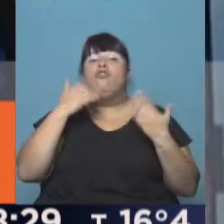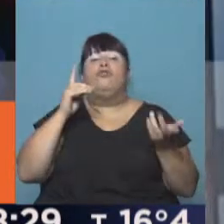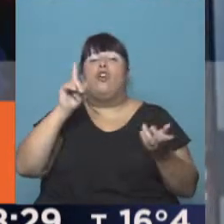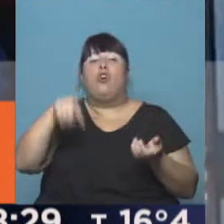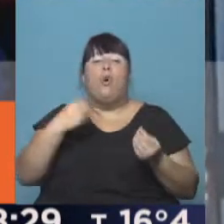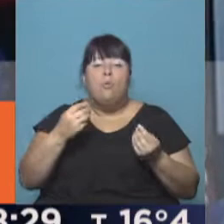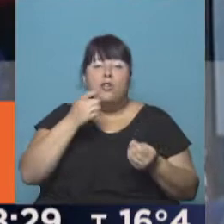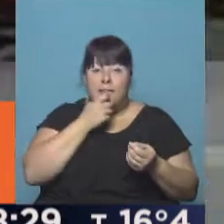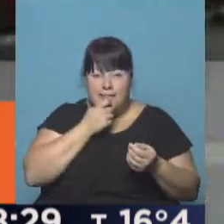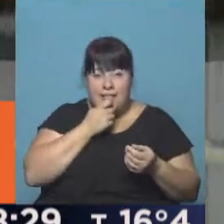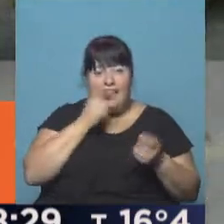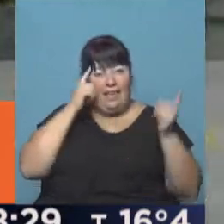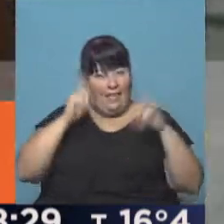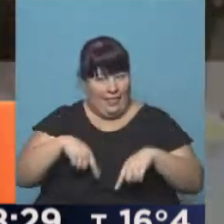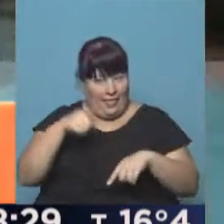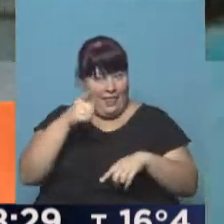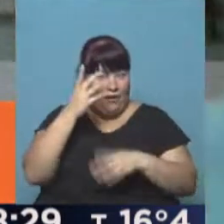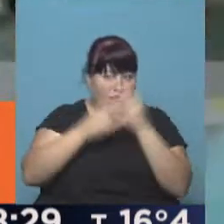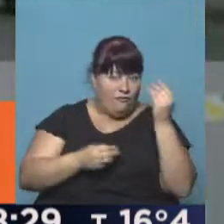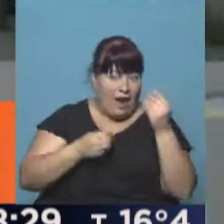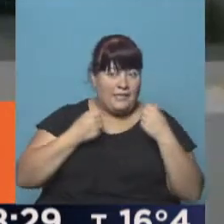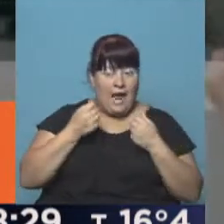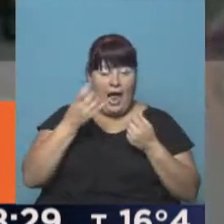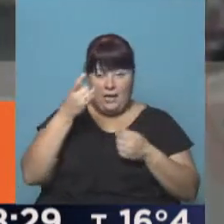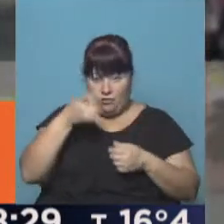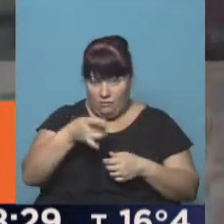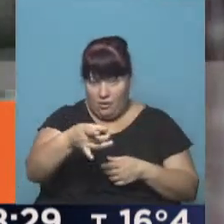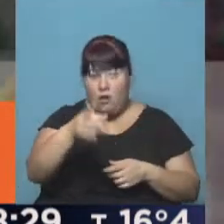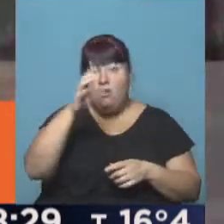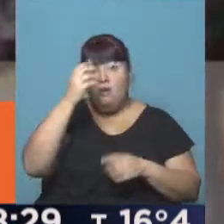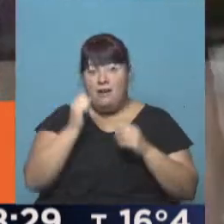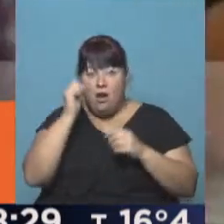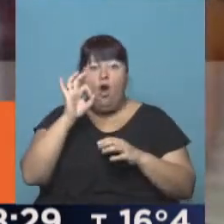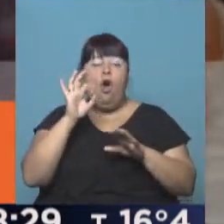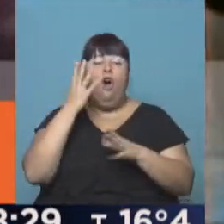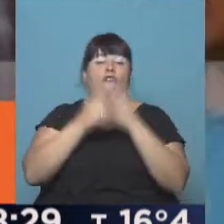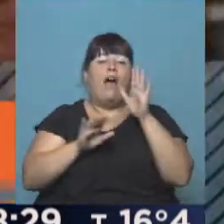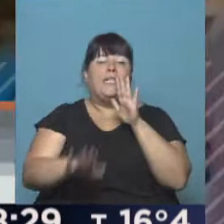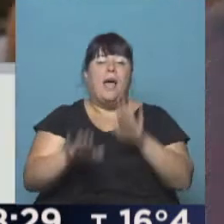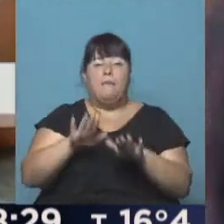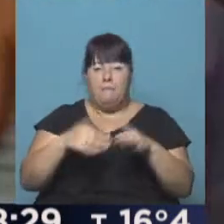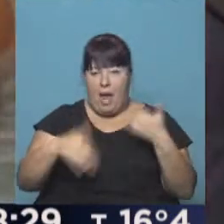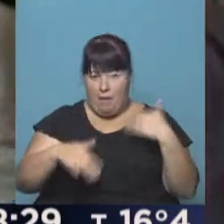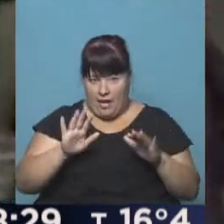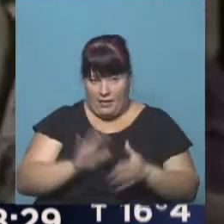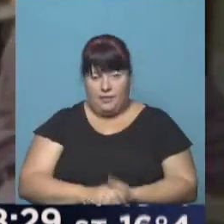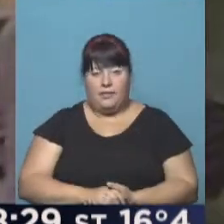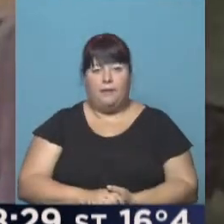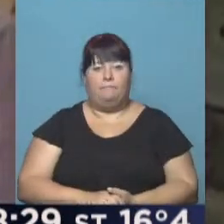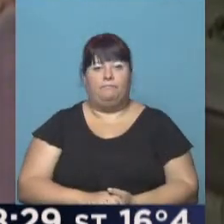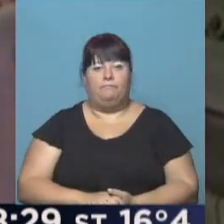momento si hubo una negligencia del maquinista o le fallaron los frenos de emergencia.